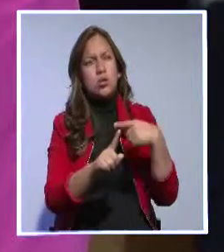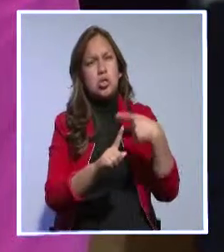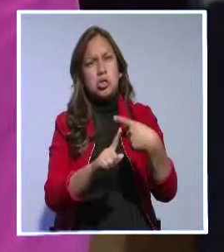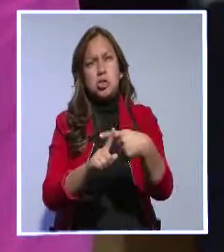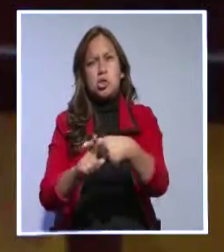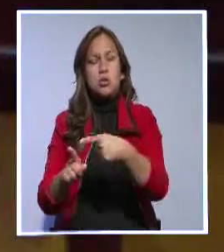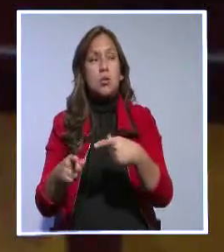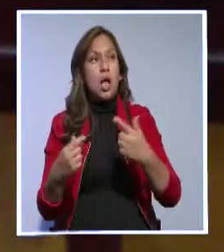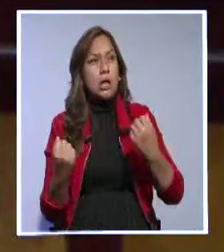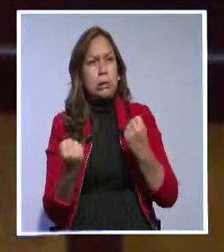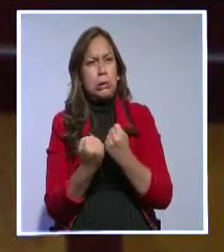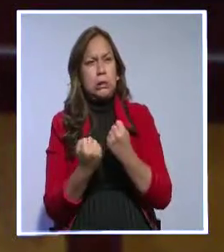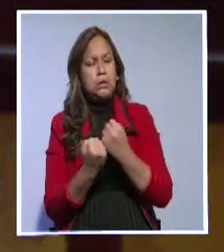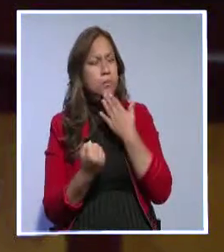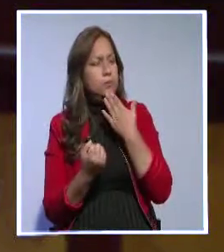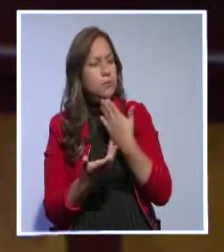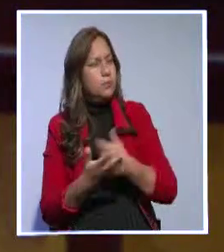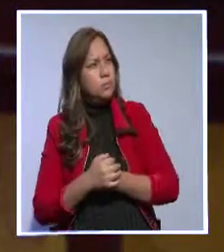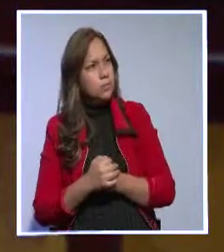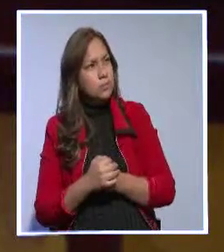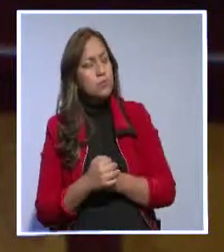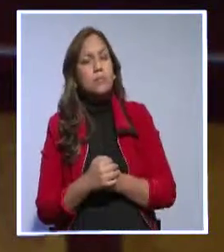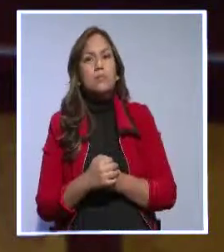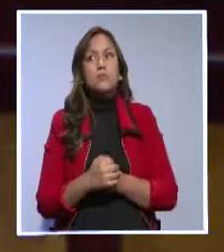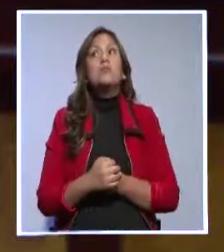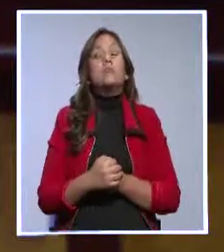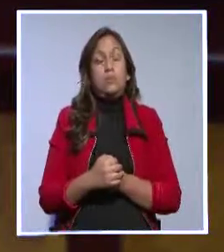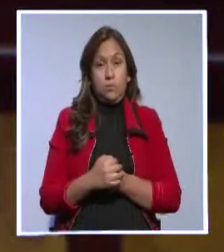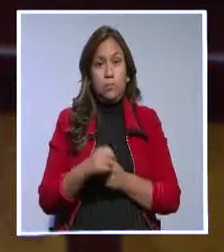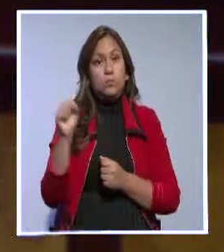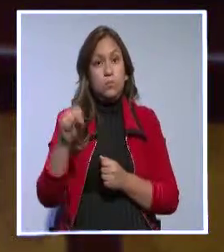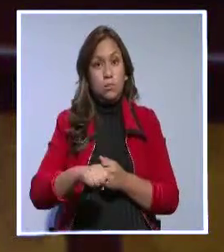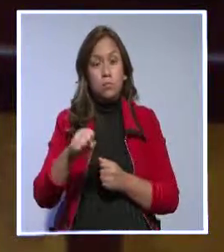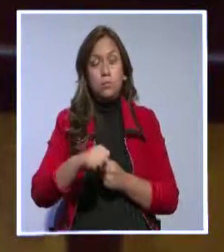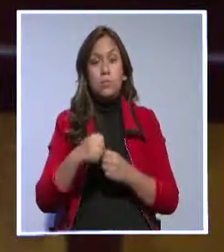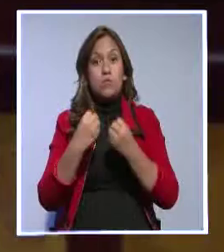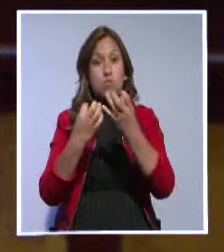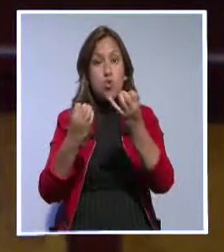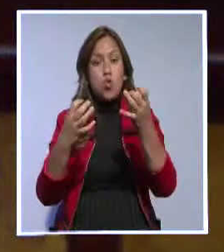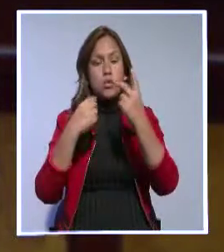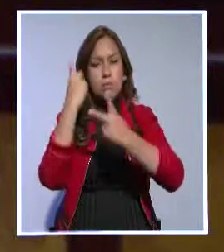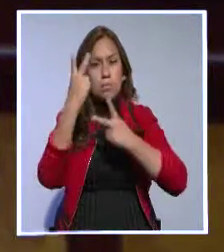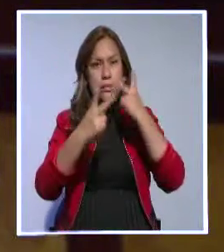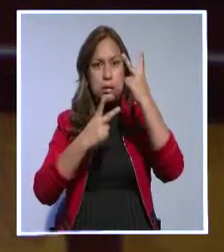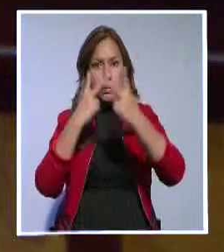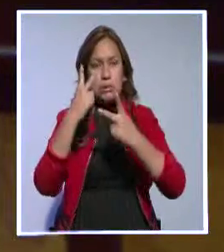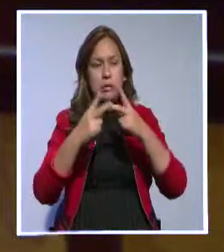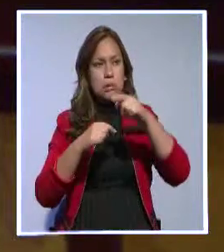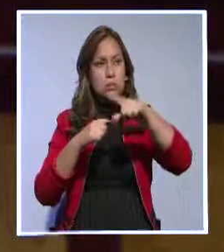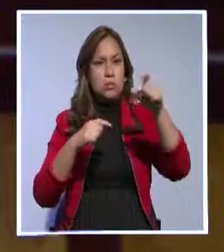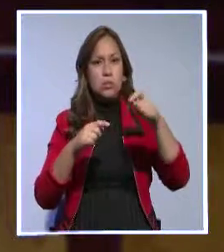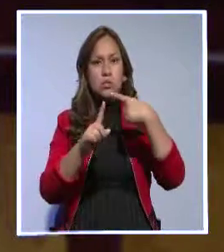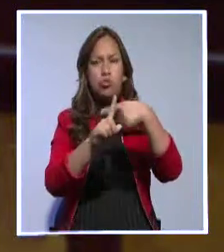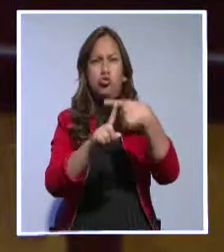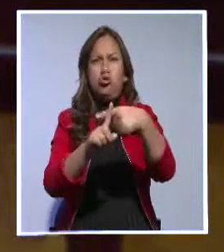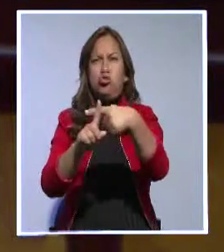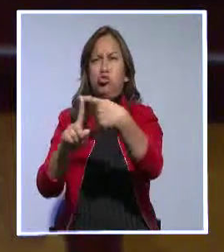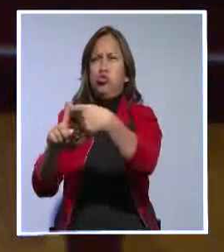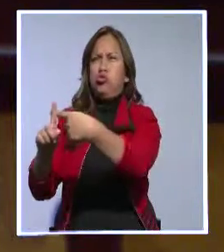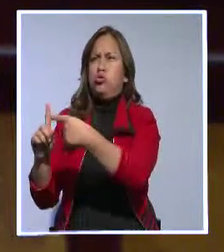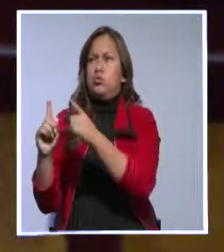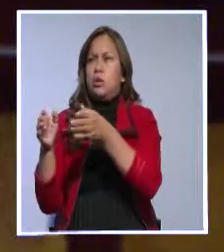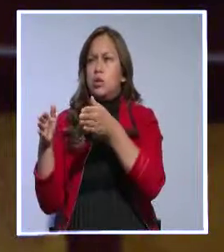capacidad después mucho visita mucho movimiento de personas según el reporte de la policía metropolitana